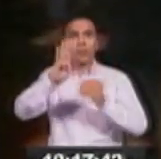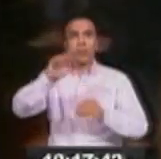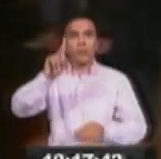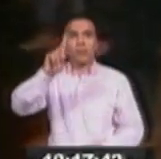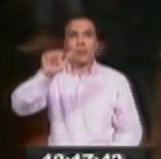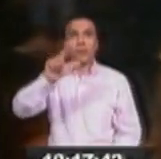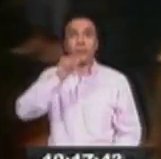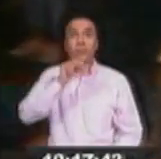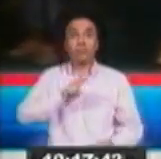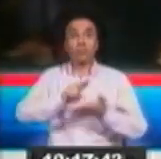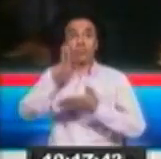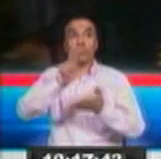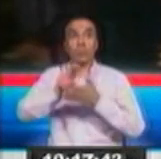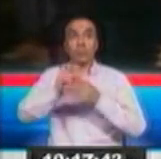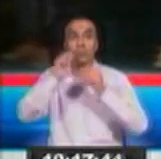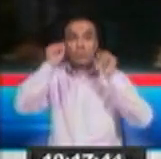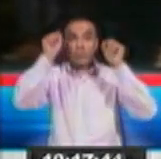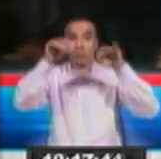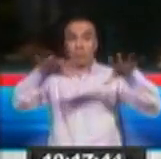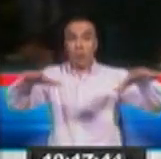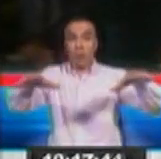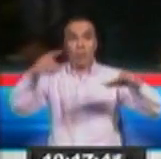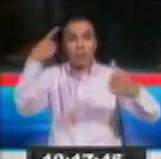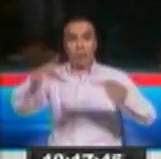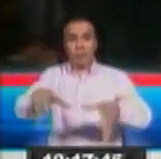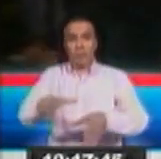quienes usan redes grandes.